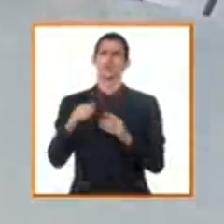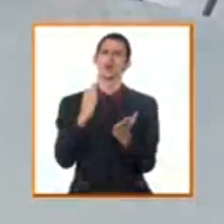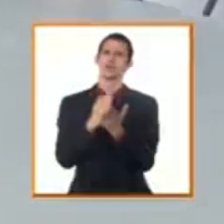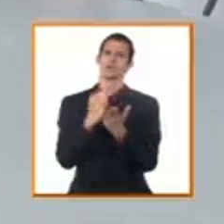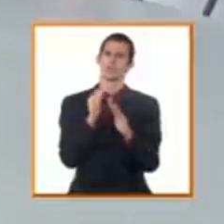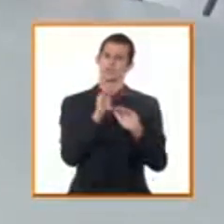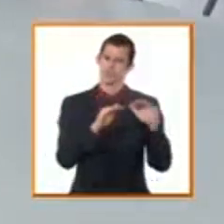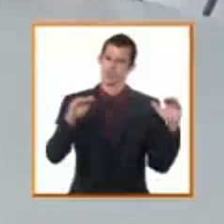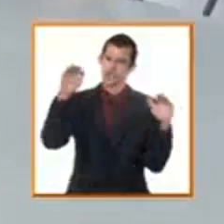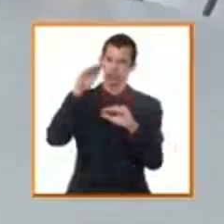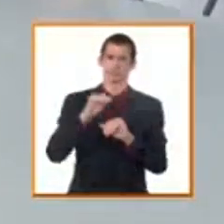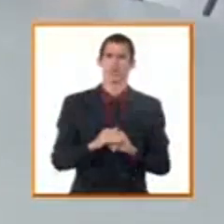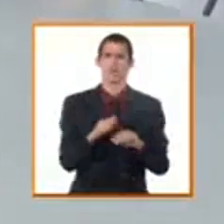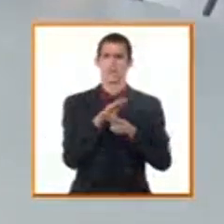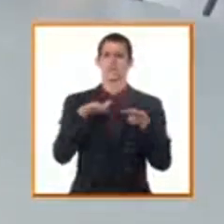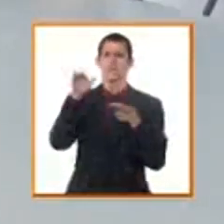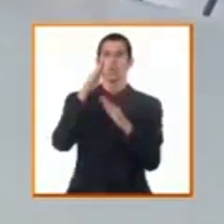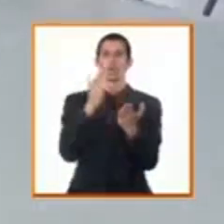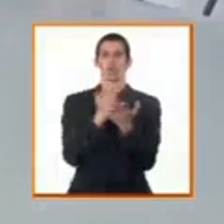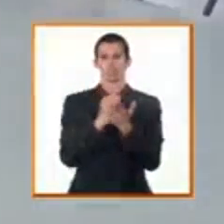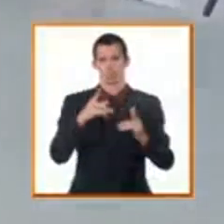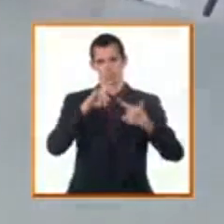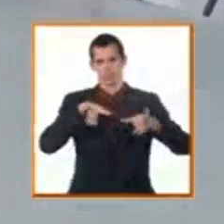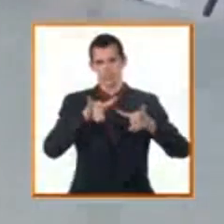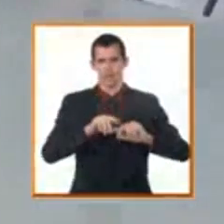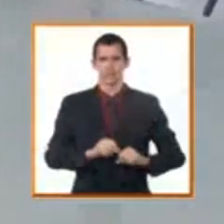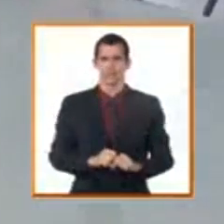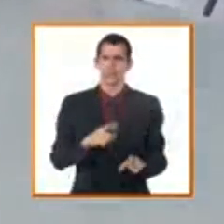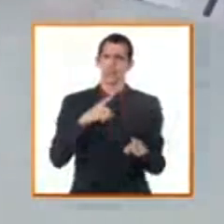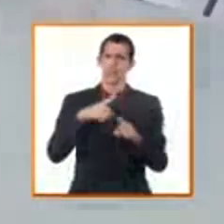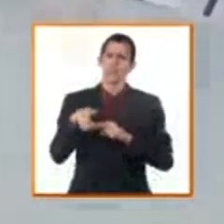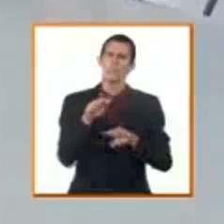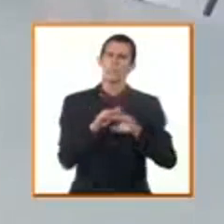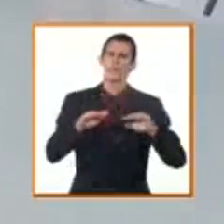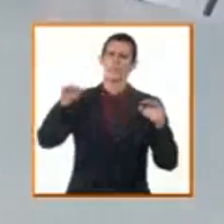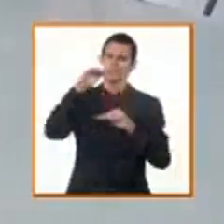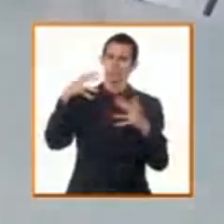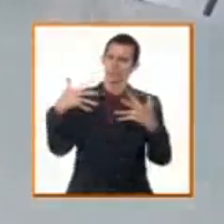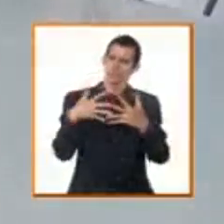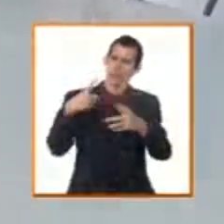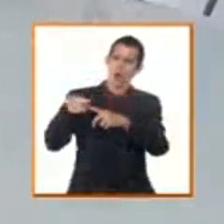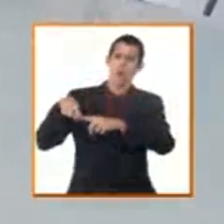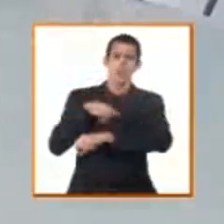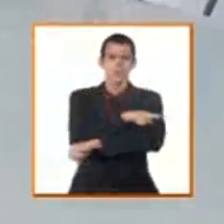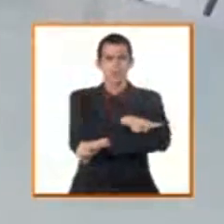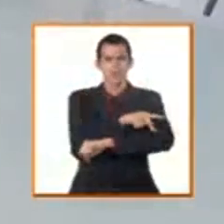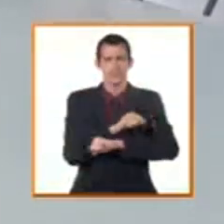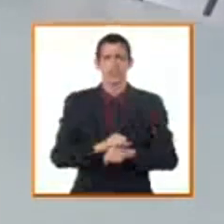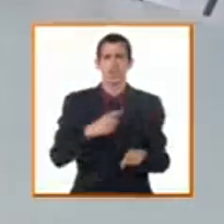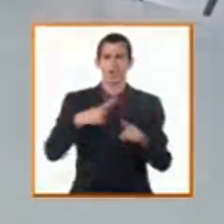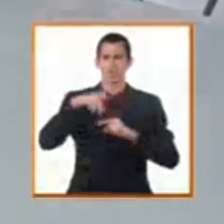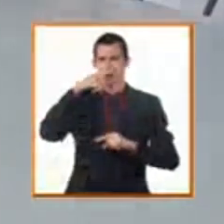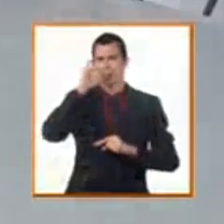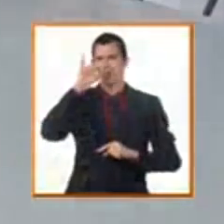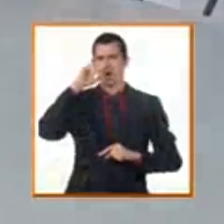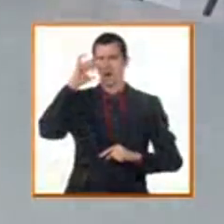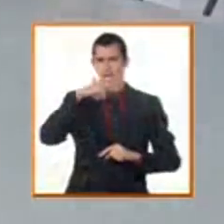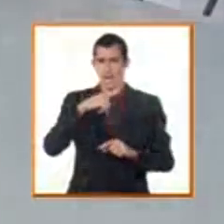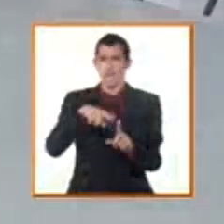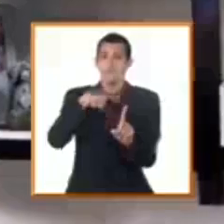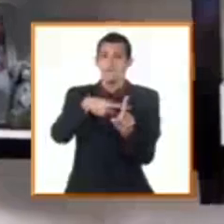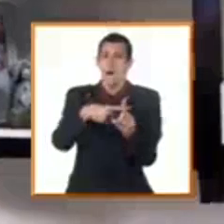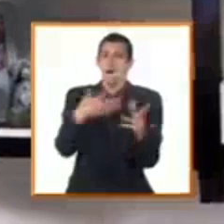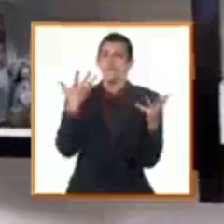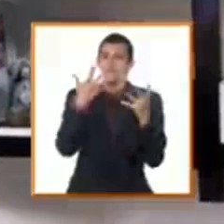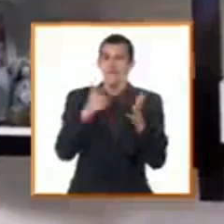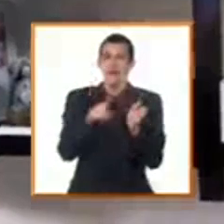Educación Superior, el Ministerio de Relaciones Exteriores, la Aduana General de la República y la Fiscalía General de la